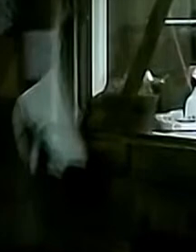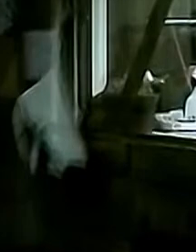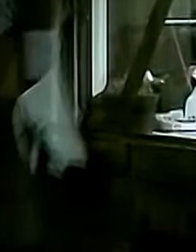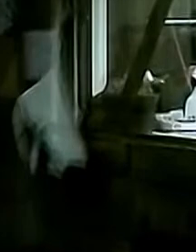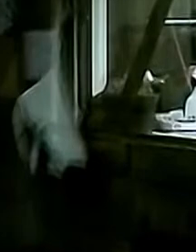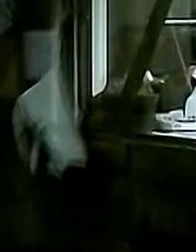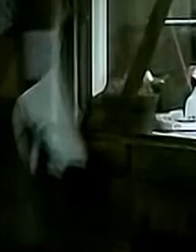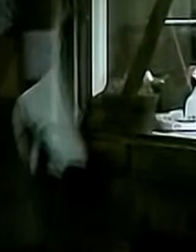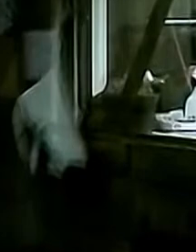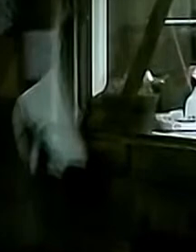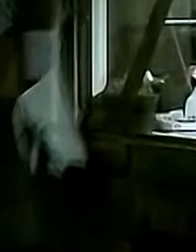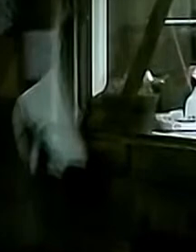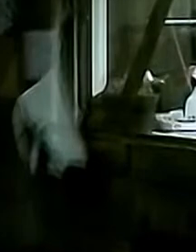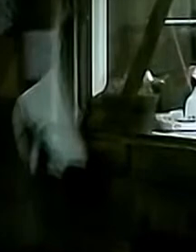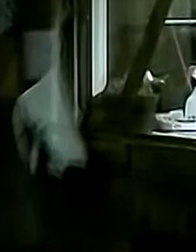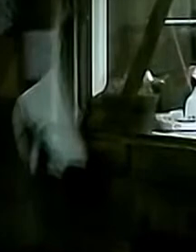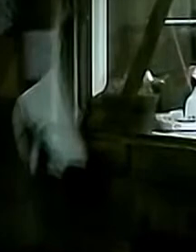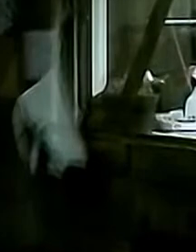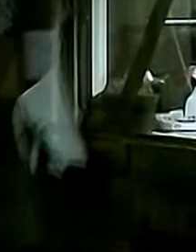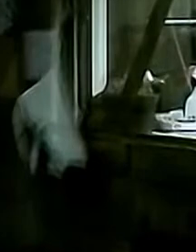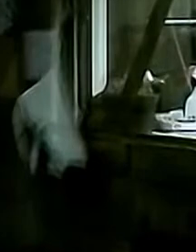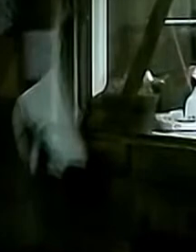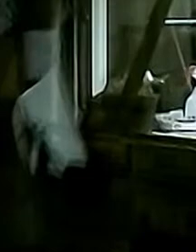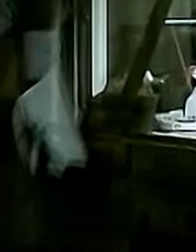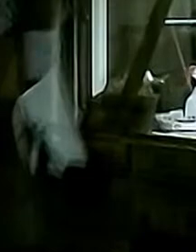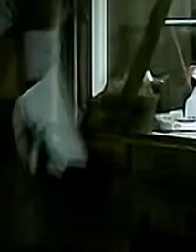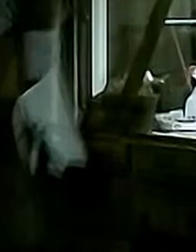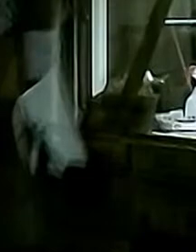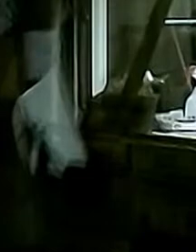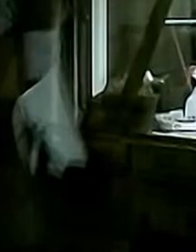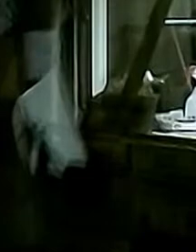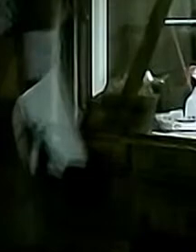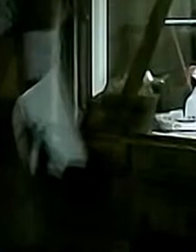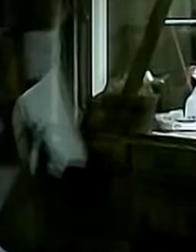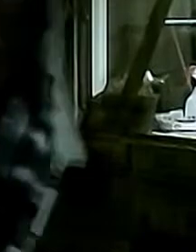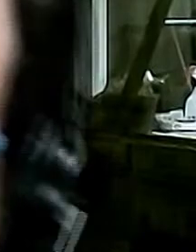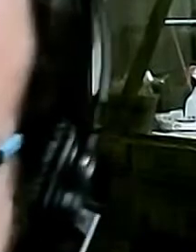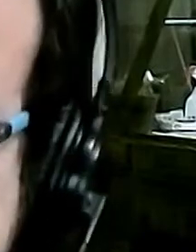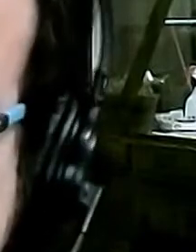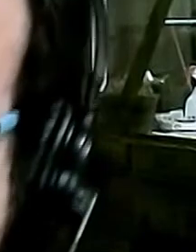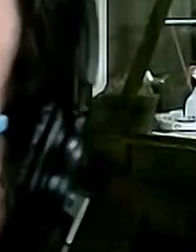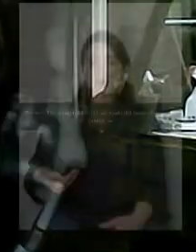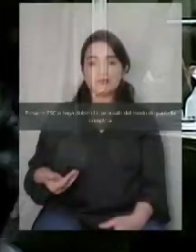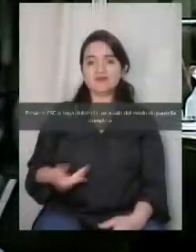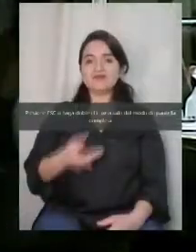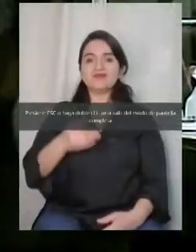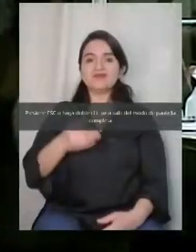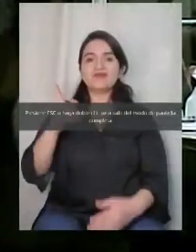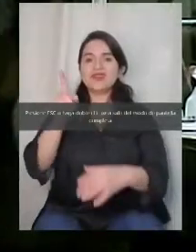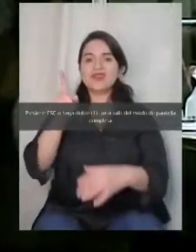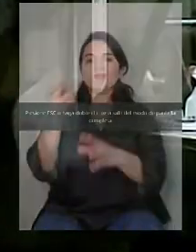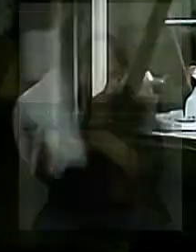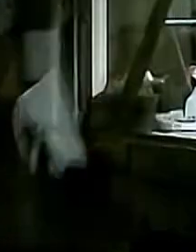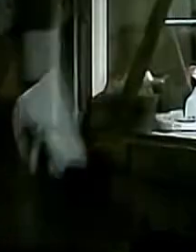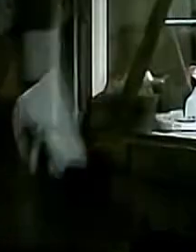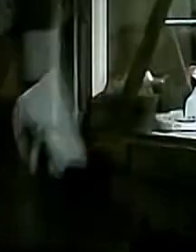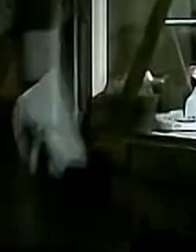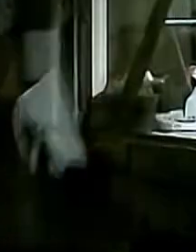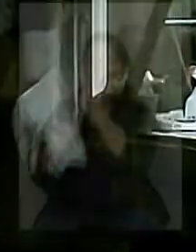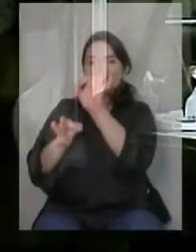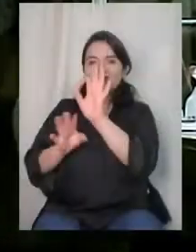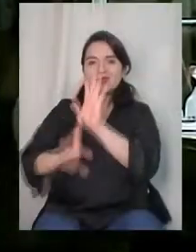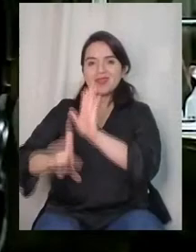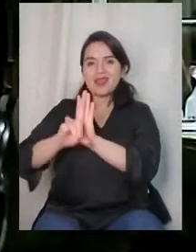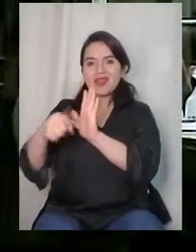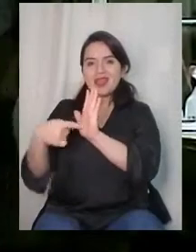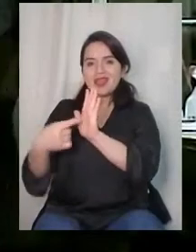por gobernanzas que no están hechas para poder desarrollarse y la búsqueda de nuevos